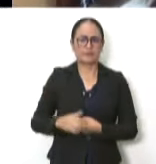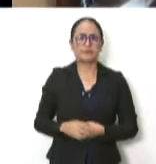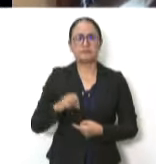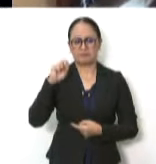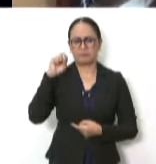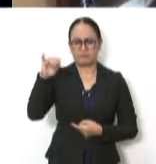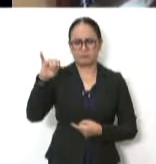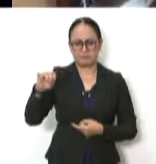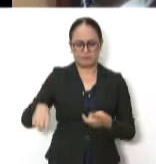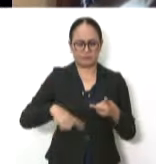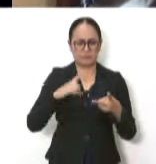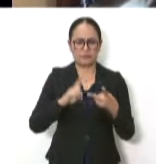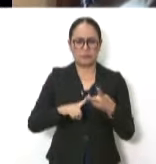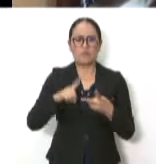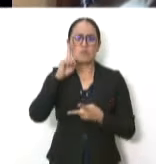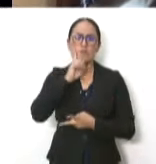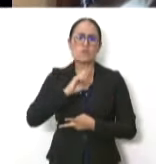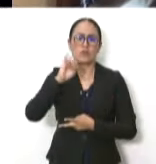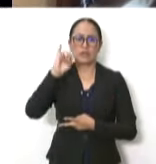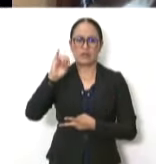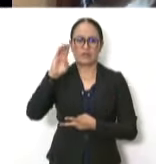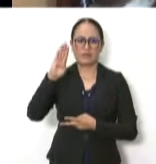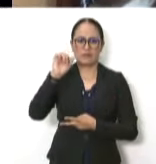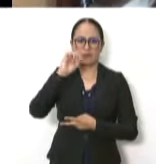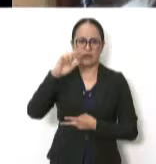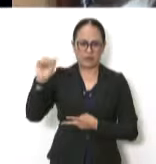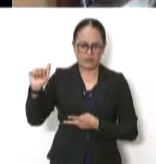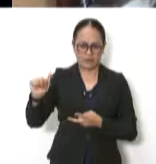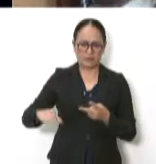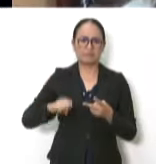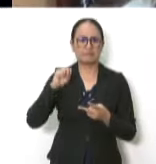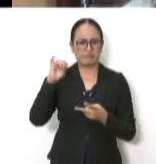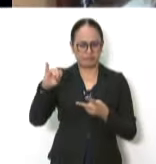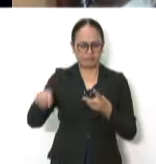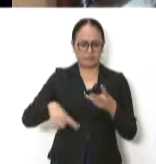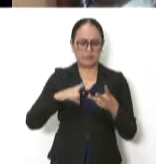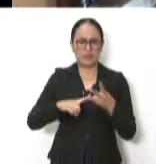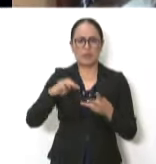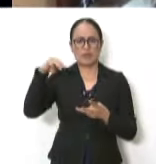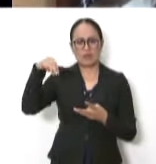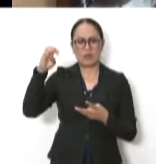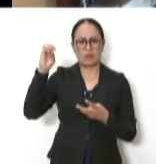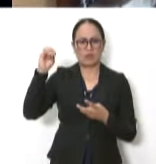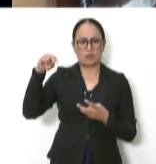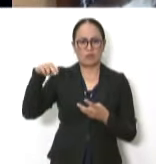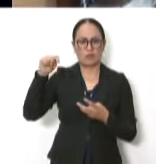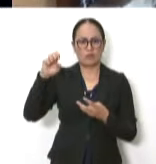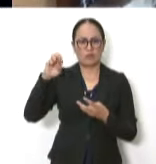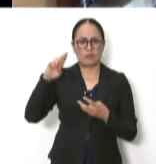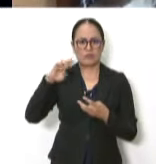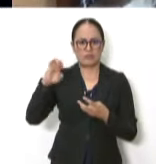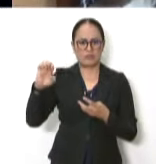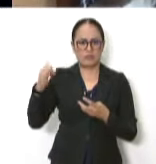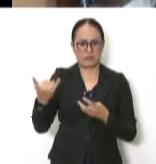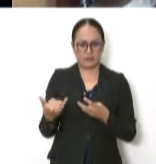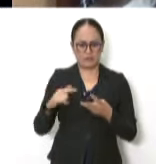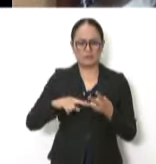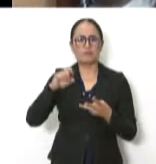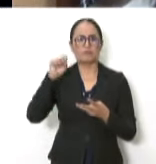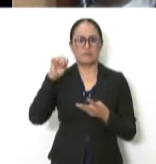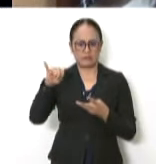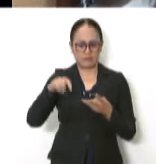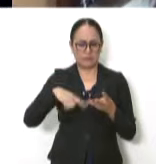A favor. Comisionada Ibarra. A favor. Comisionado Monterrey. A favor. Comisionada